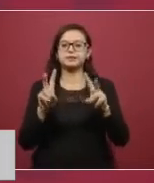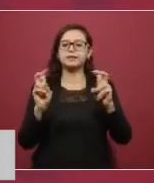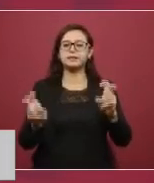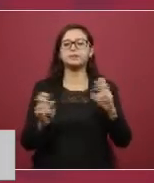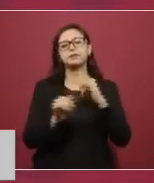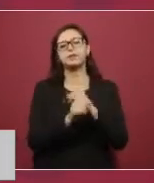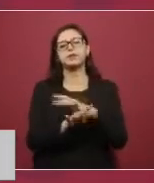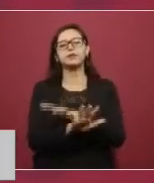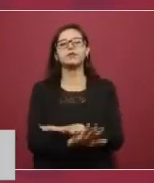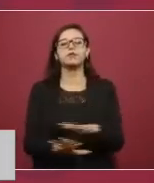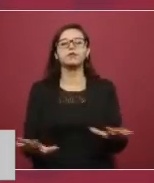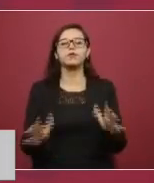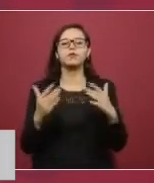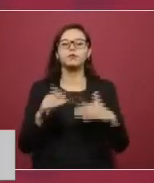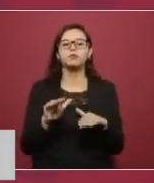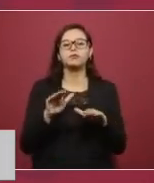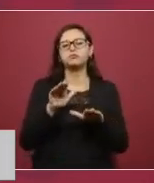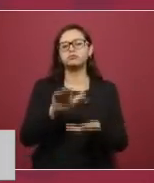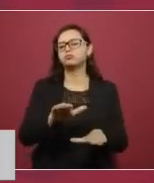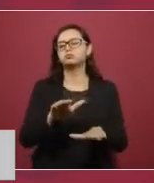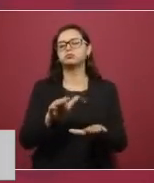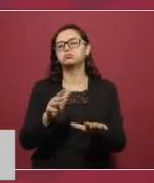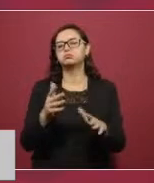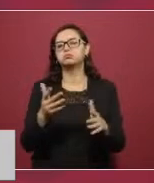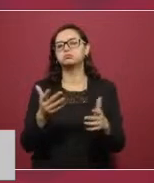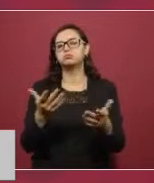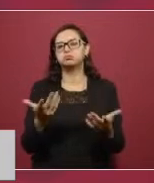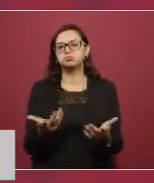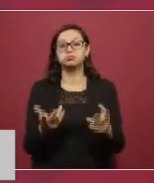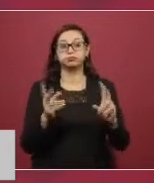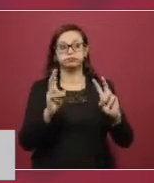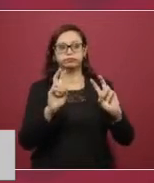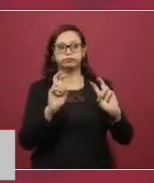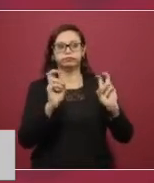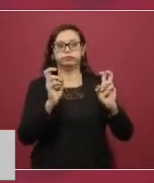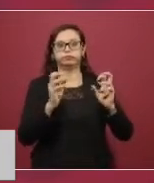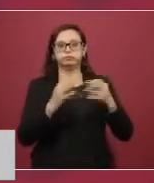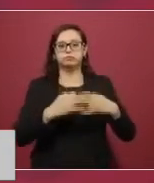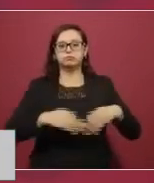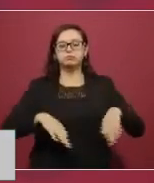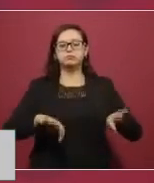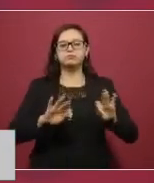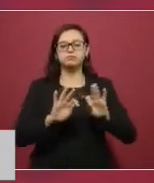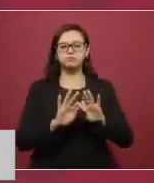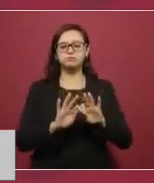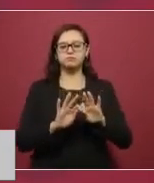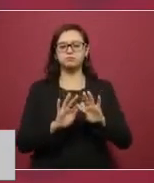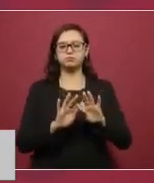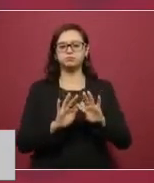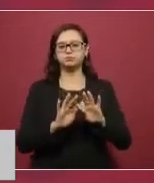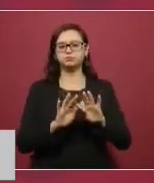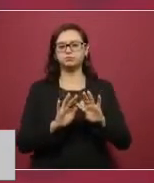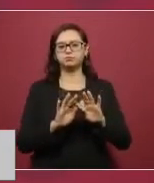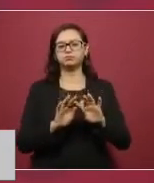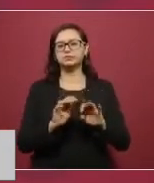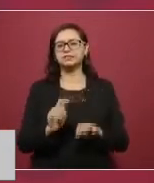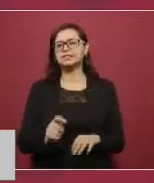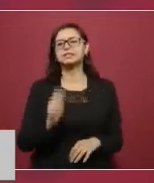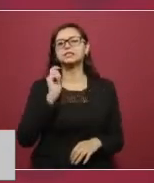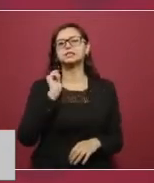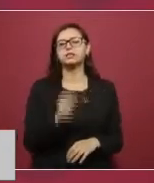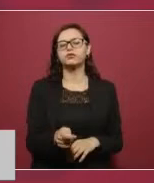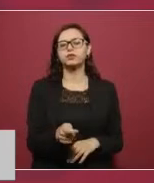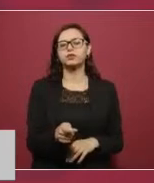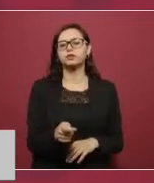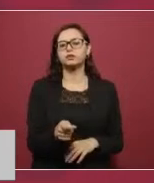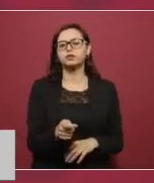humanos para la Guardia Nacional y la firma de un acuerdo del respeto a los derechos humanos en el país como parte del compromiso de este nuevo gobierno.